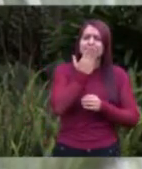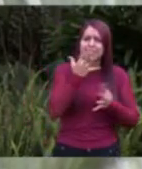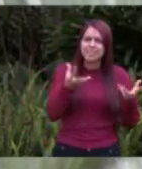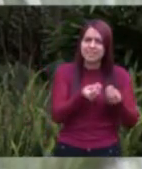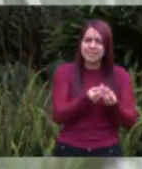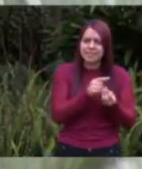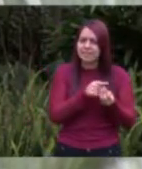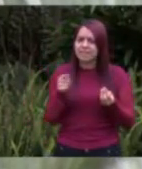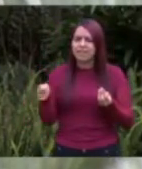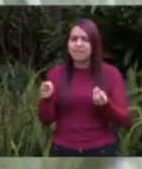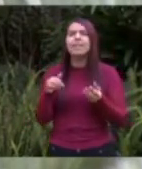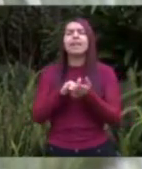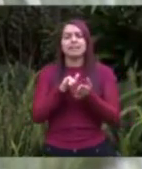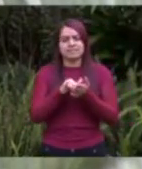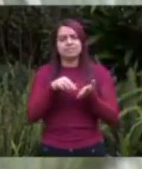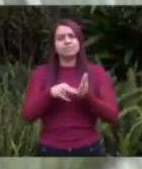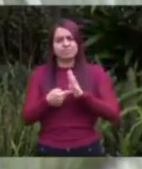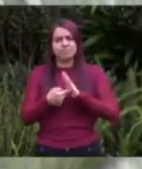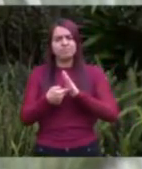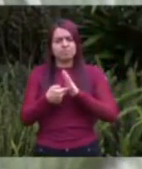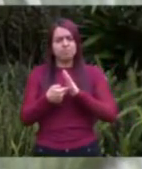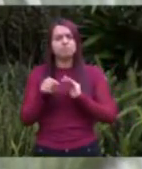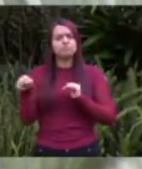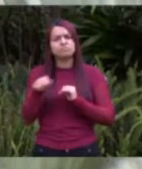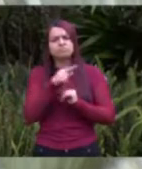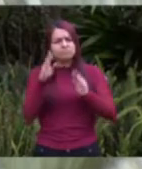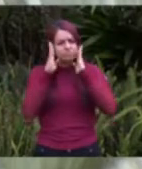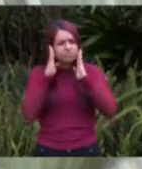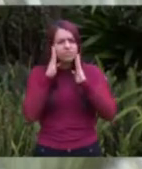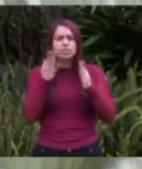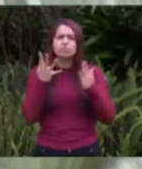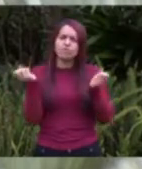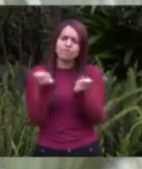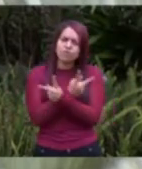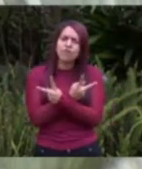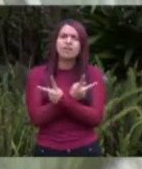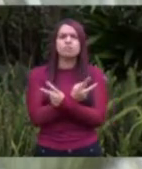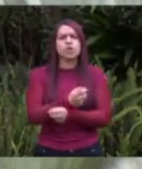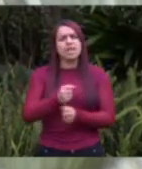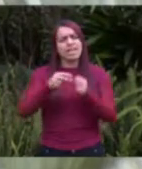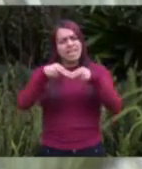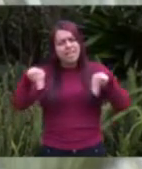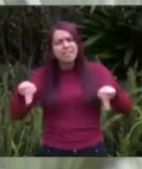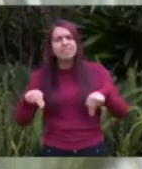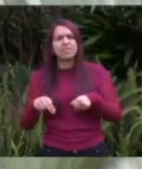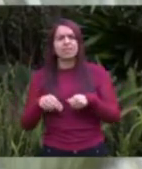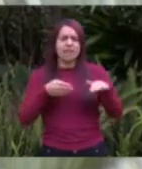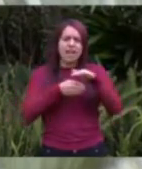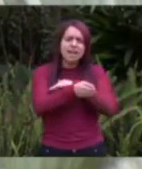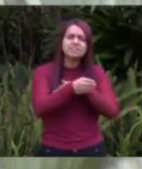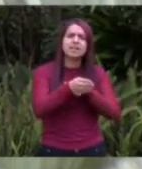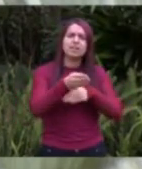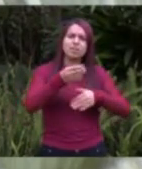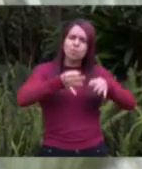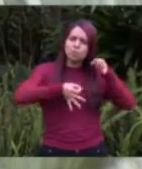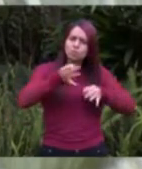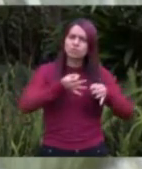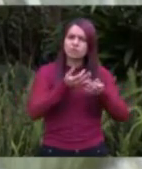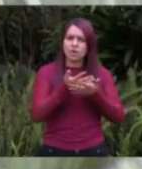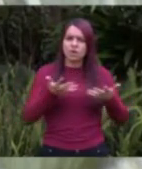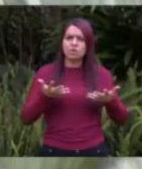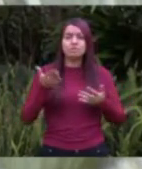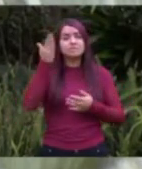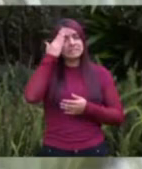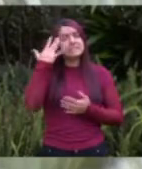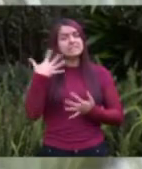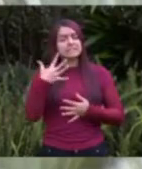por su parte, garantiza a las víctimas de violencia basadas en género el acceso a la justicia, tomando en cuenta el riesgo de